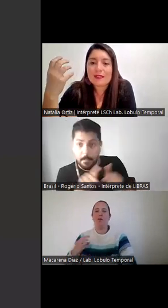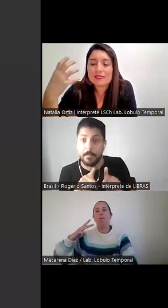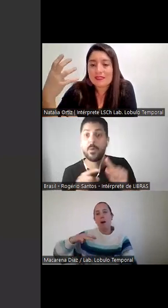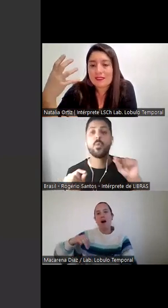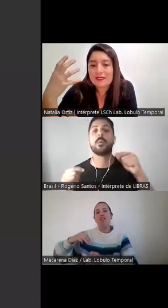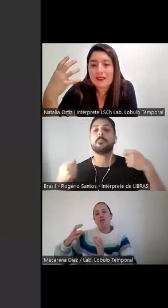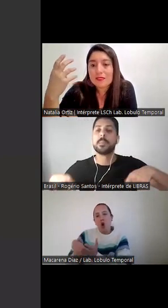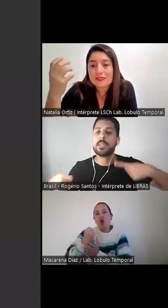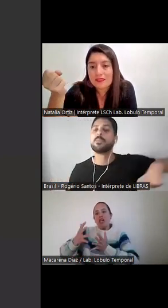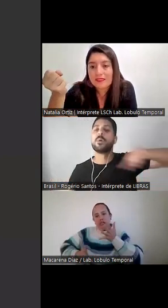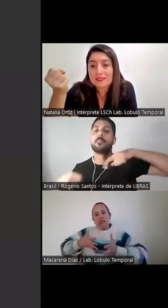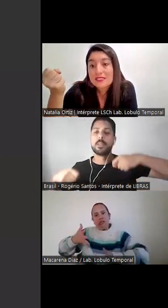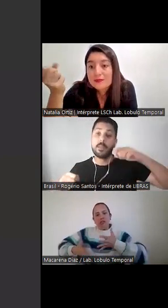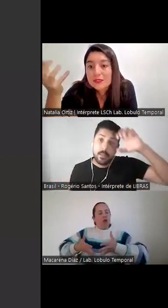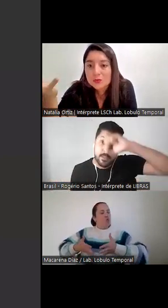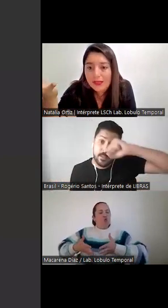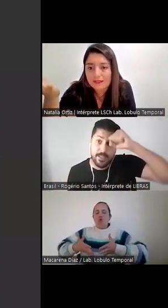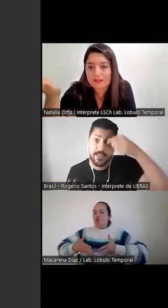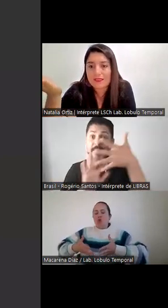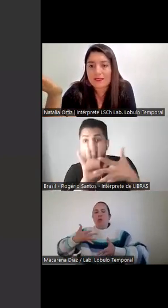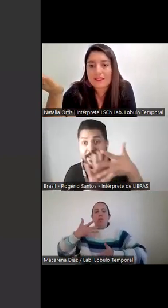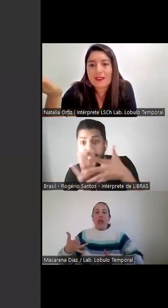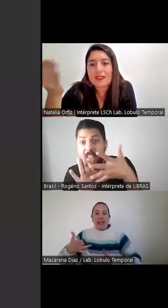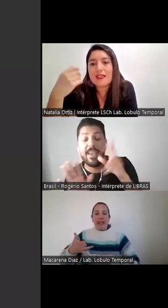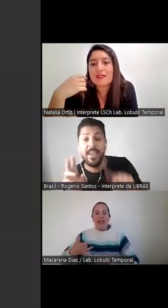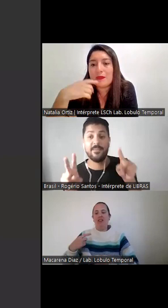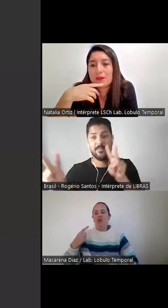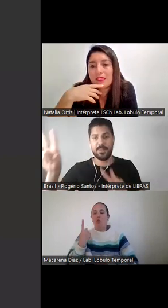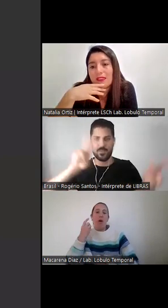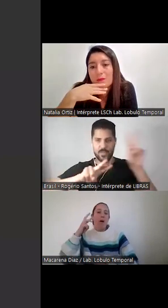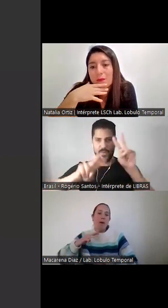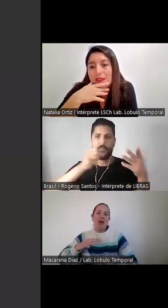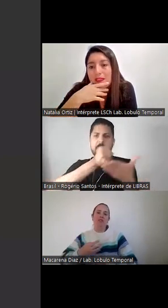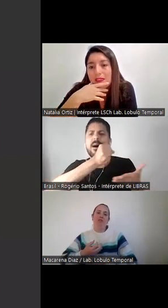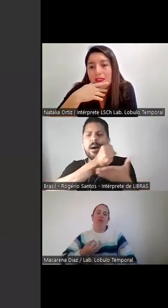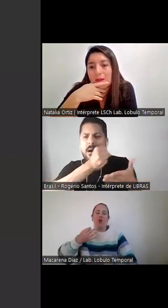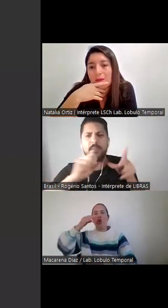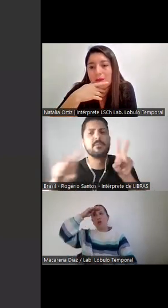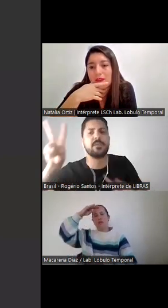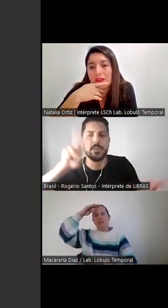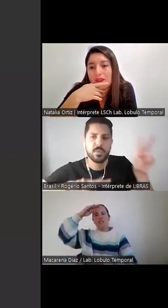el aprendizaje de la lengua de señas es visual. Ya, acá también es importante que las mamás,